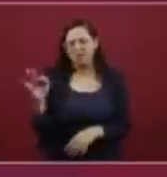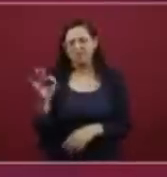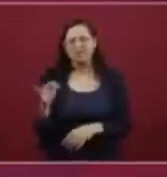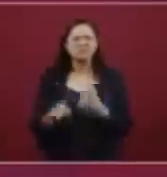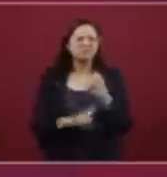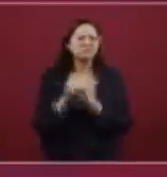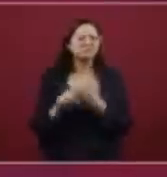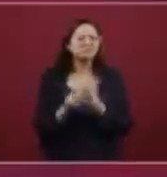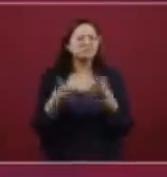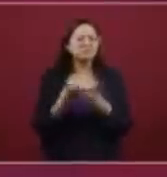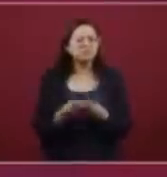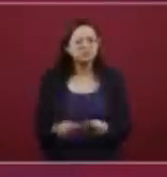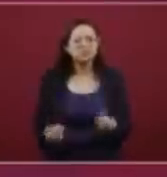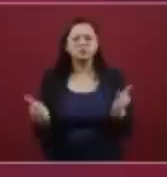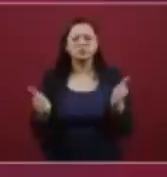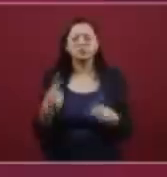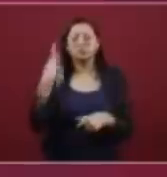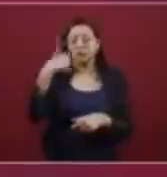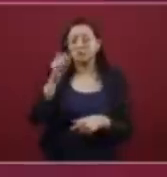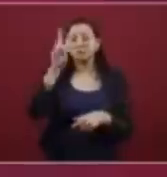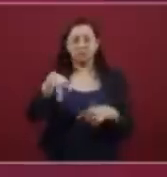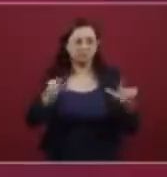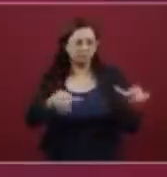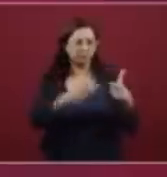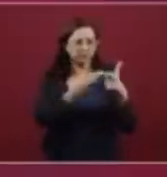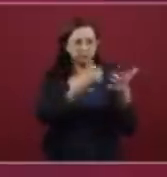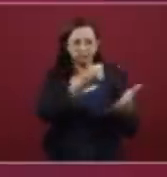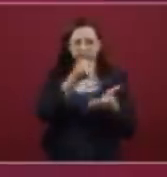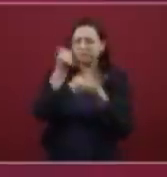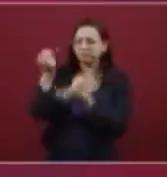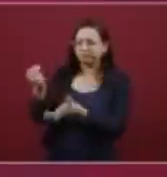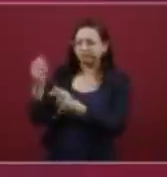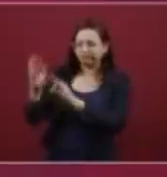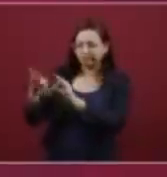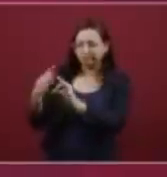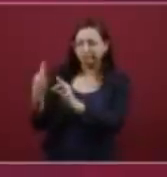resolver el problema para que los fondos lleguen. ¿Cómo ayudar?